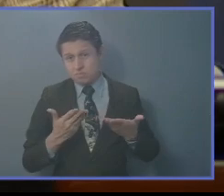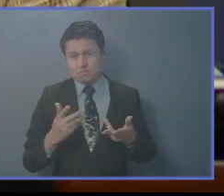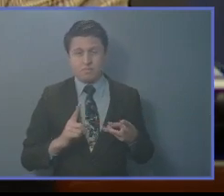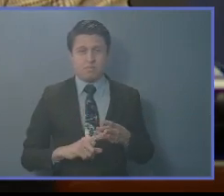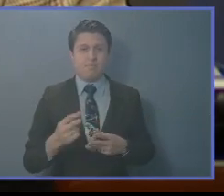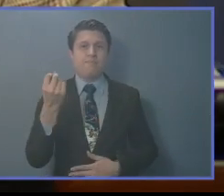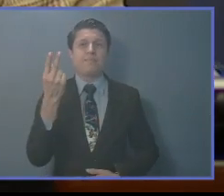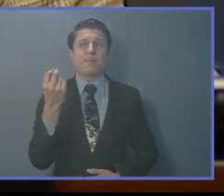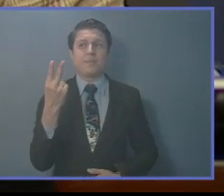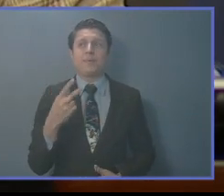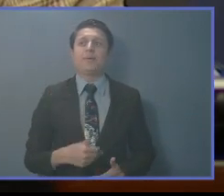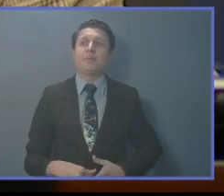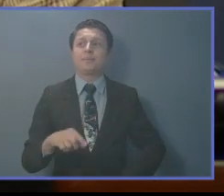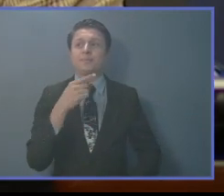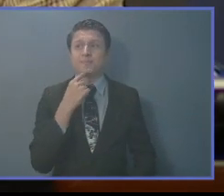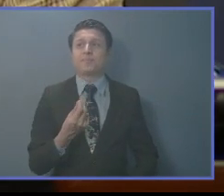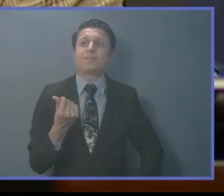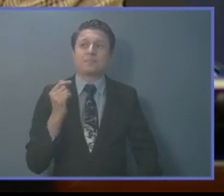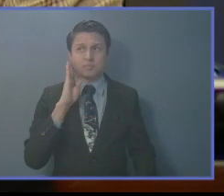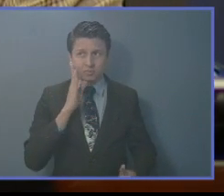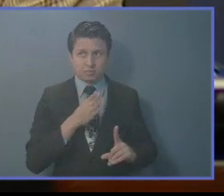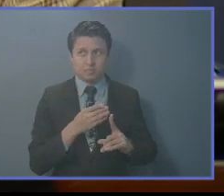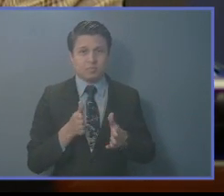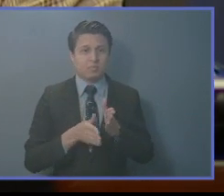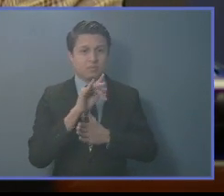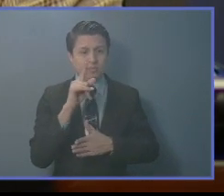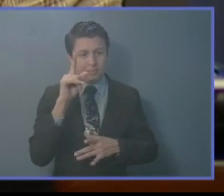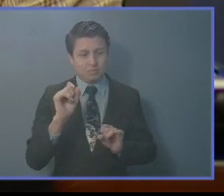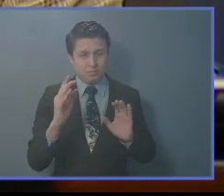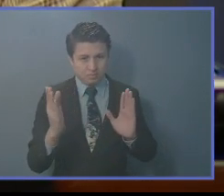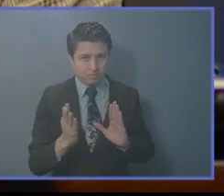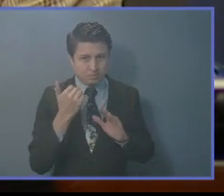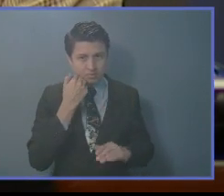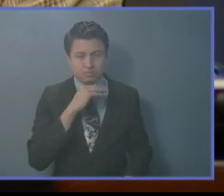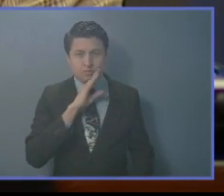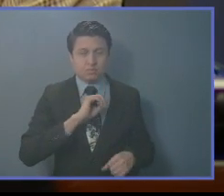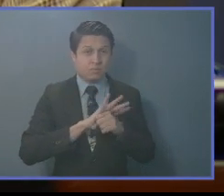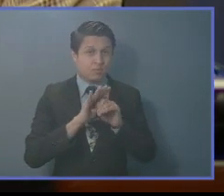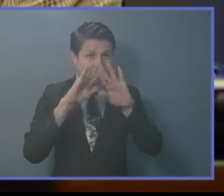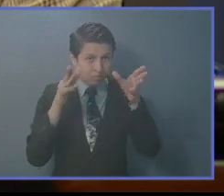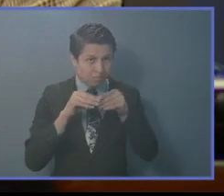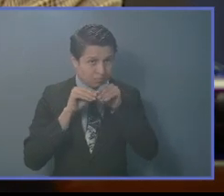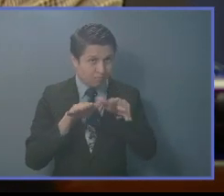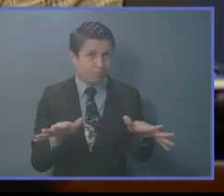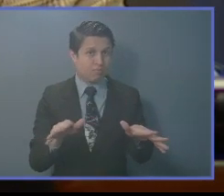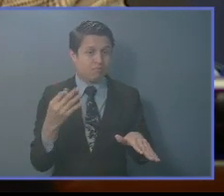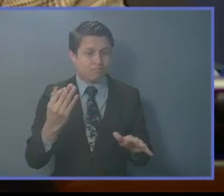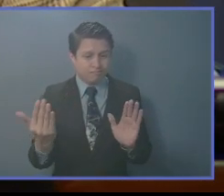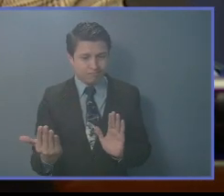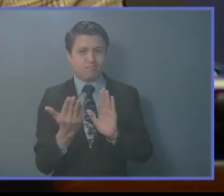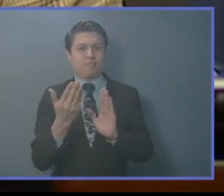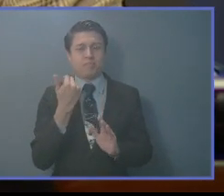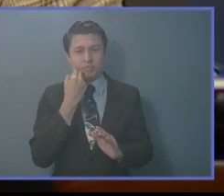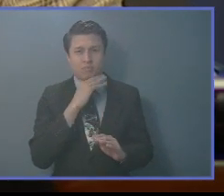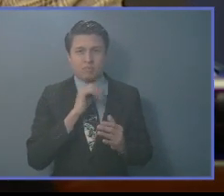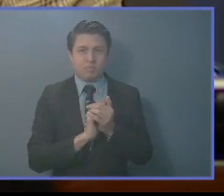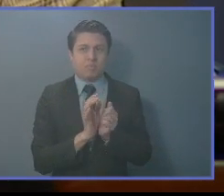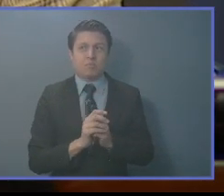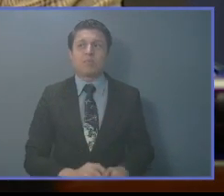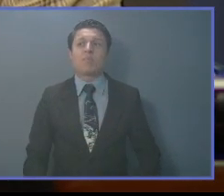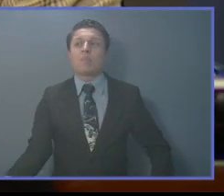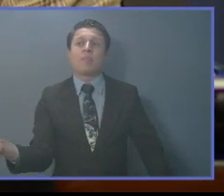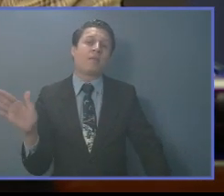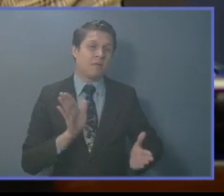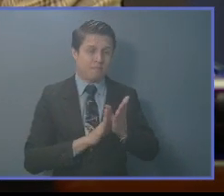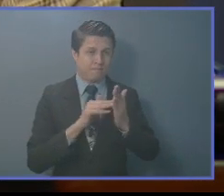13. Ejecución de fondos destinados a las instituciones para enfrentar la pandemia por COVID-19. Plan de reactivación económica por